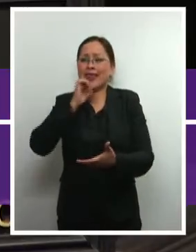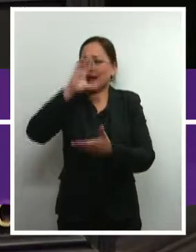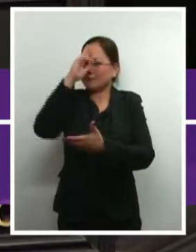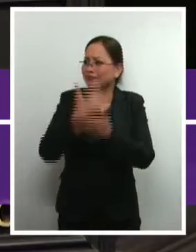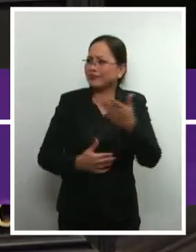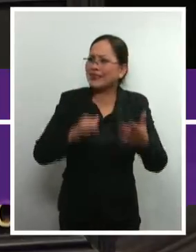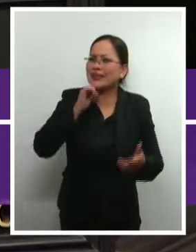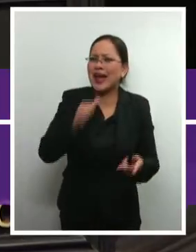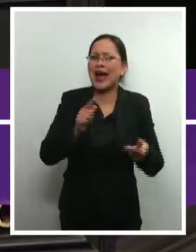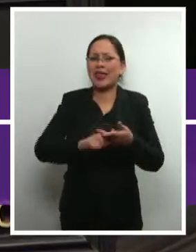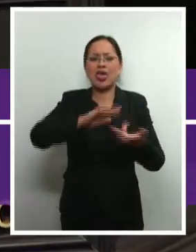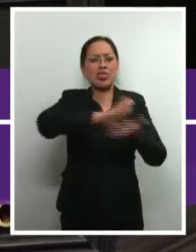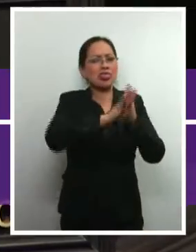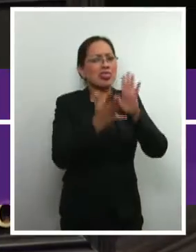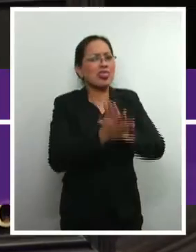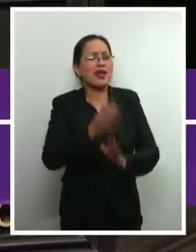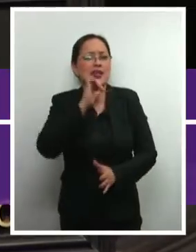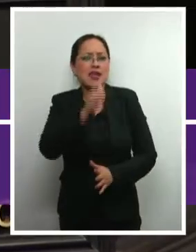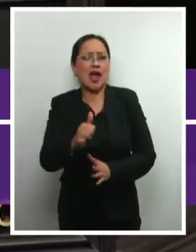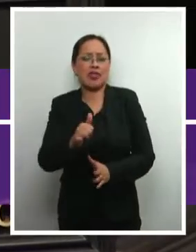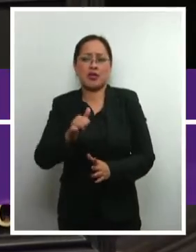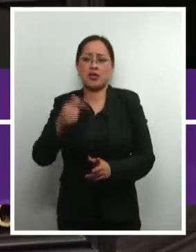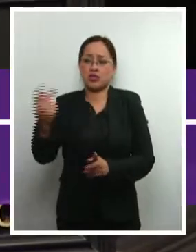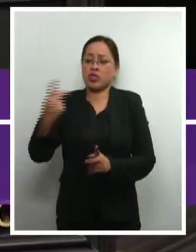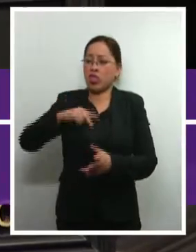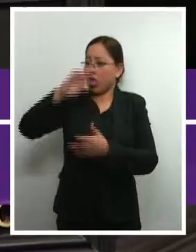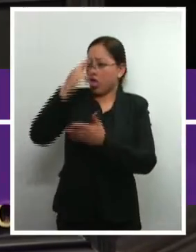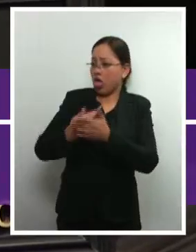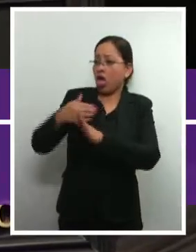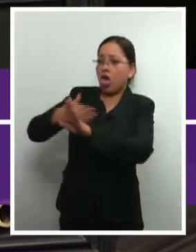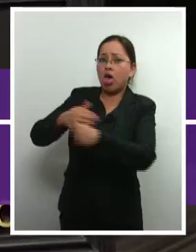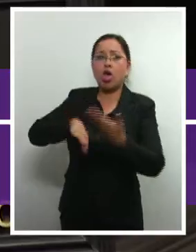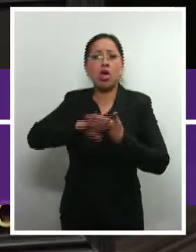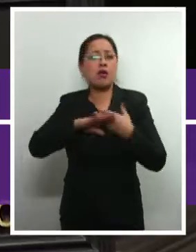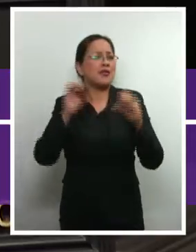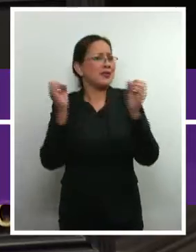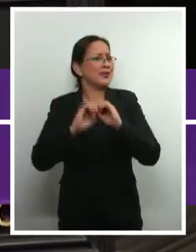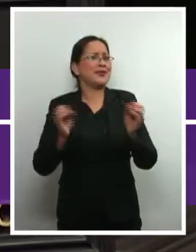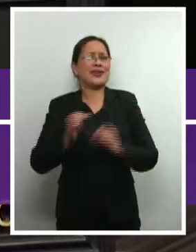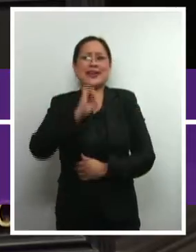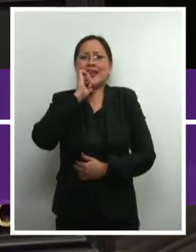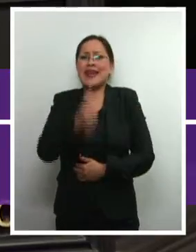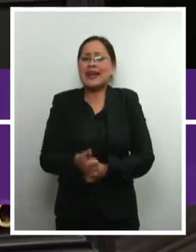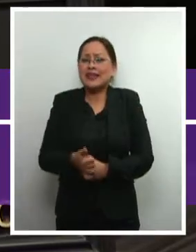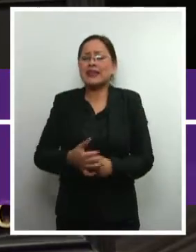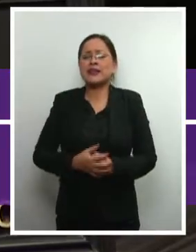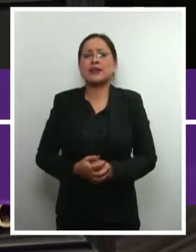sin confabularse nadie contra nadie. Sin embargo,